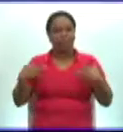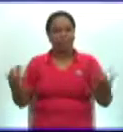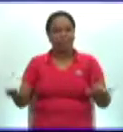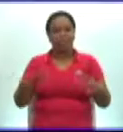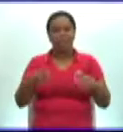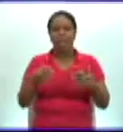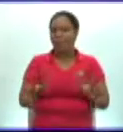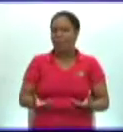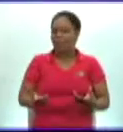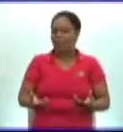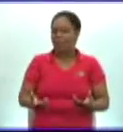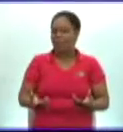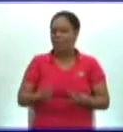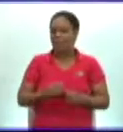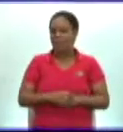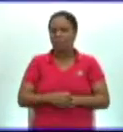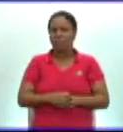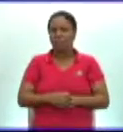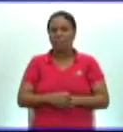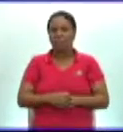la masa?